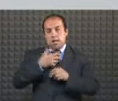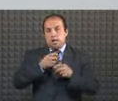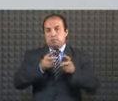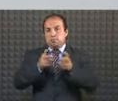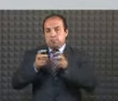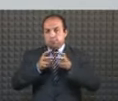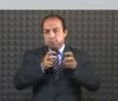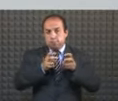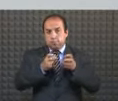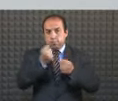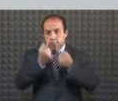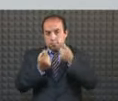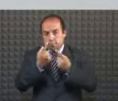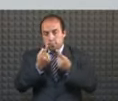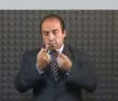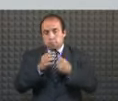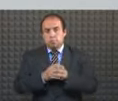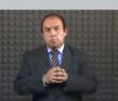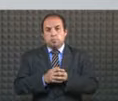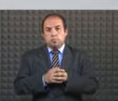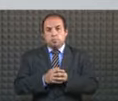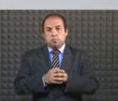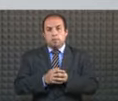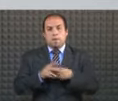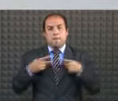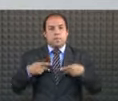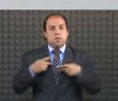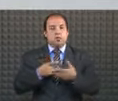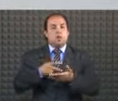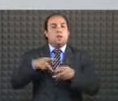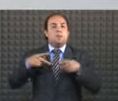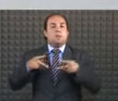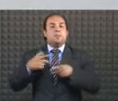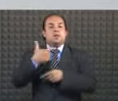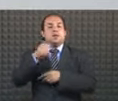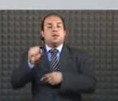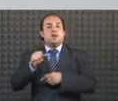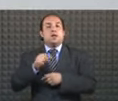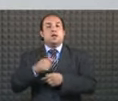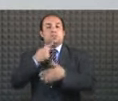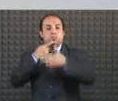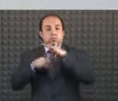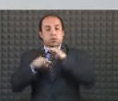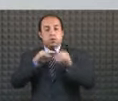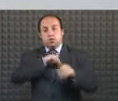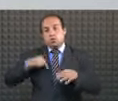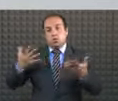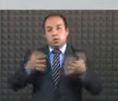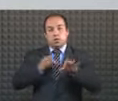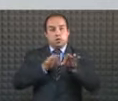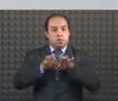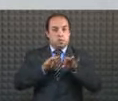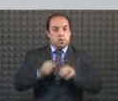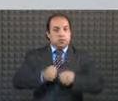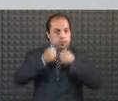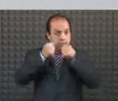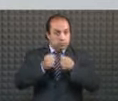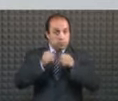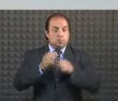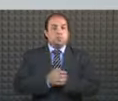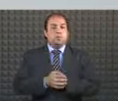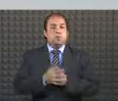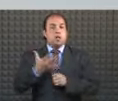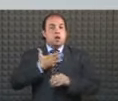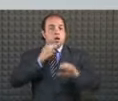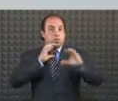delincuencia en algunas de estos comisionistas. Y nosotros pues realizar el trabajo que normalmente realizamos de seguridad y estar